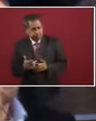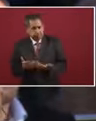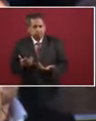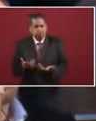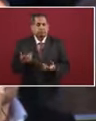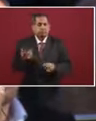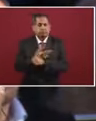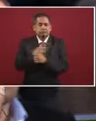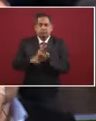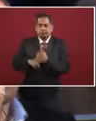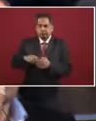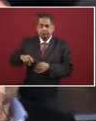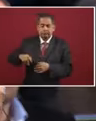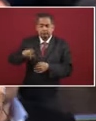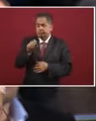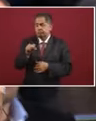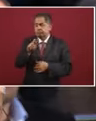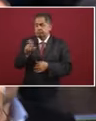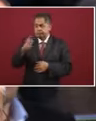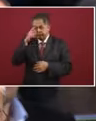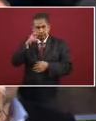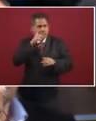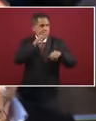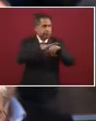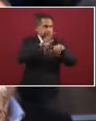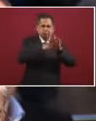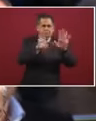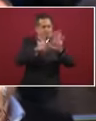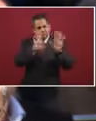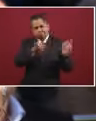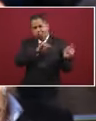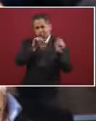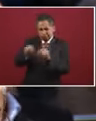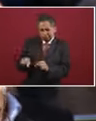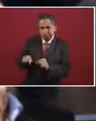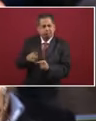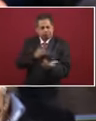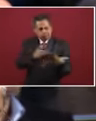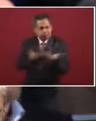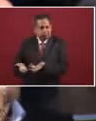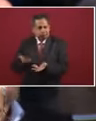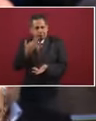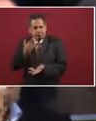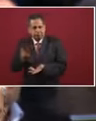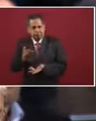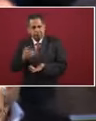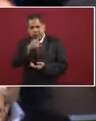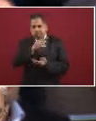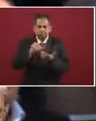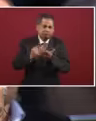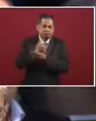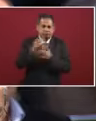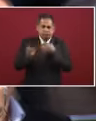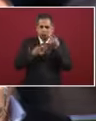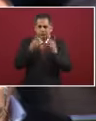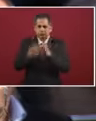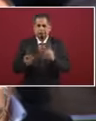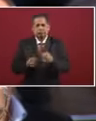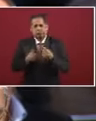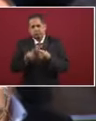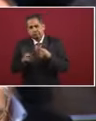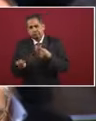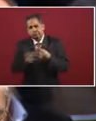la diplomacia mexicana para revertir, si es que se puede revertir en estos momentos, este tipo de situaciones. Esa es la